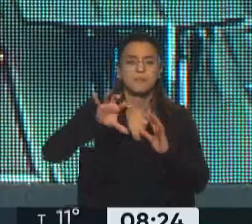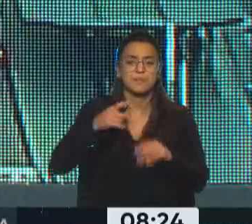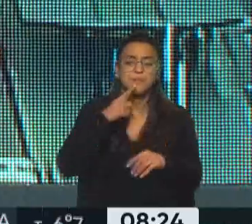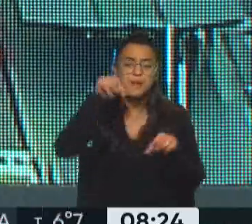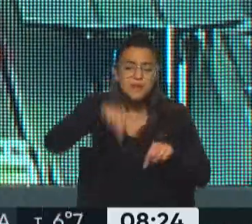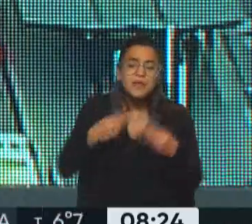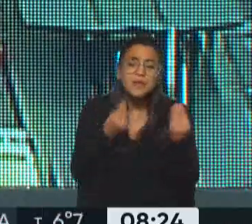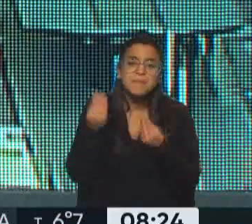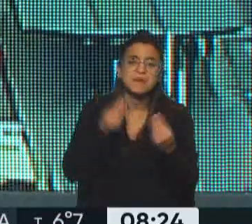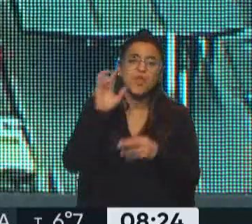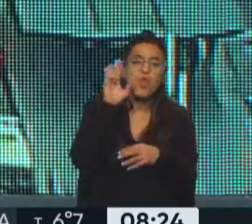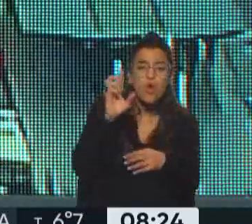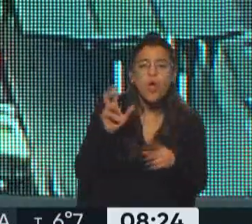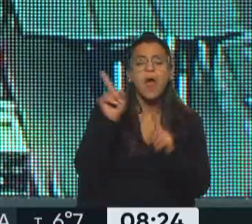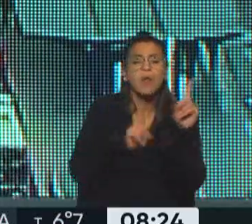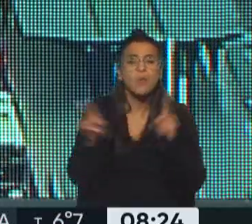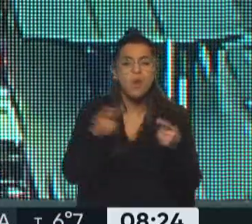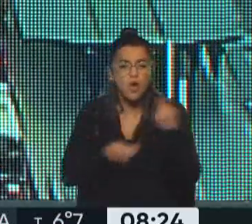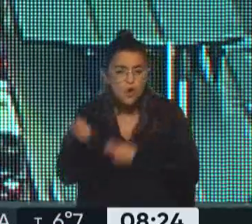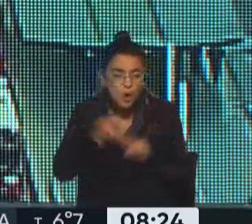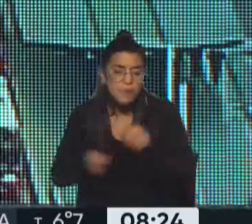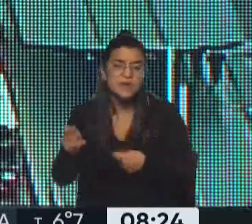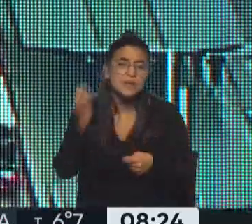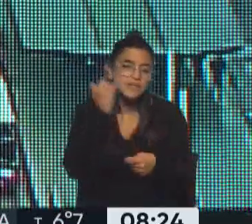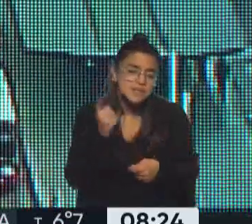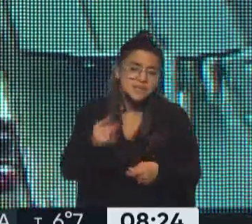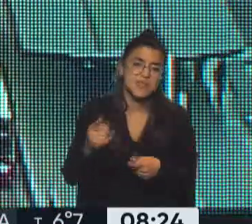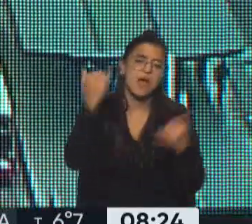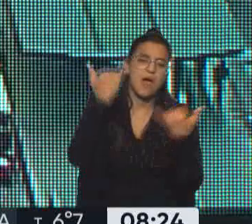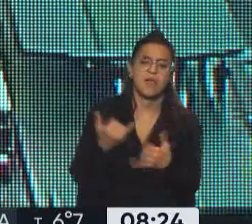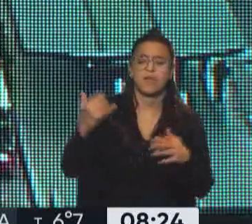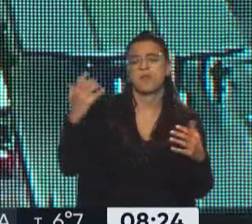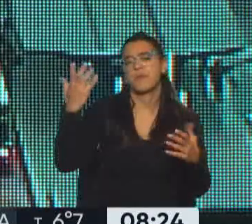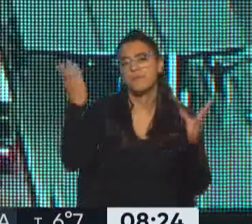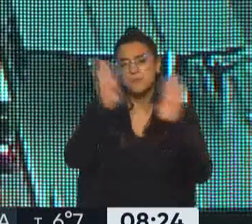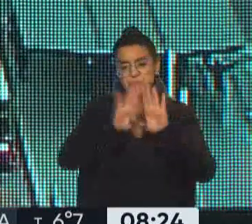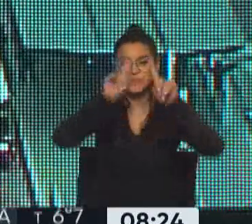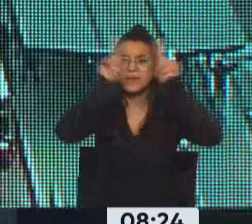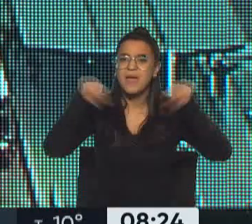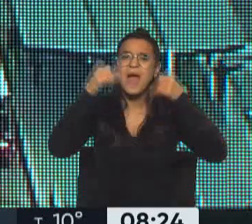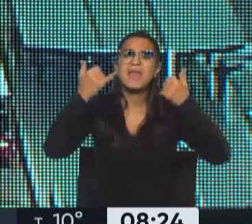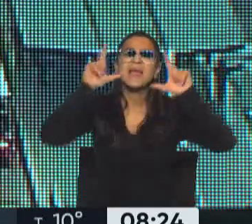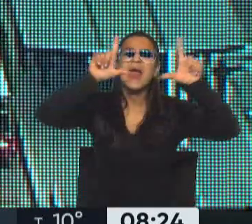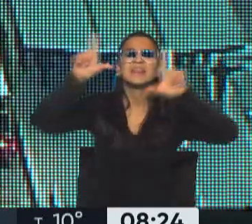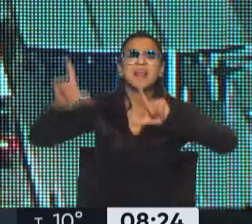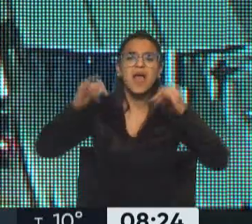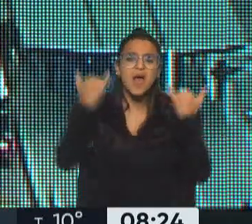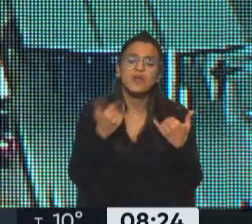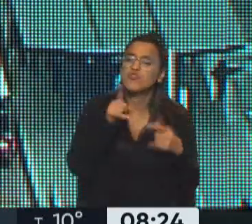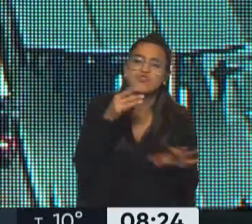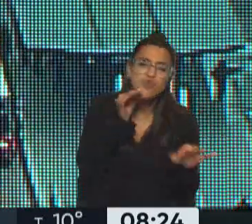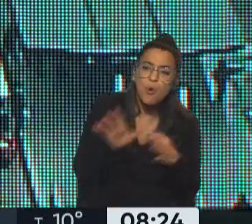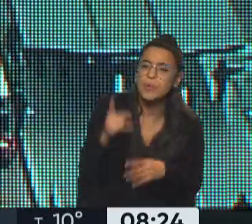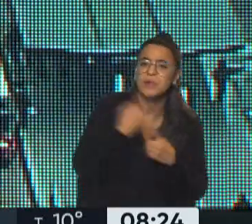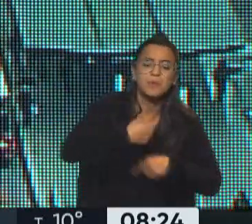a partir de lo que ha sucedido con el dólar, algunos comercios ya presentan en su puerta, en sus vidrieras, algunos cartelitos que dicen no estamos